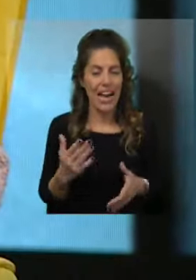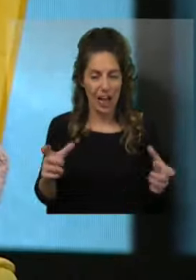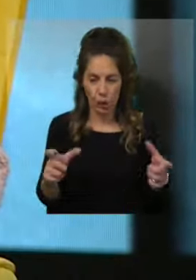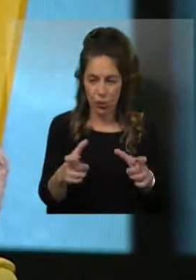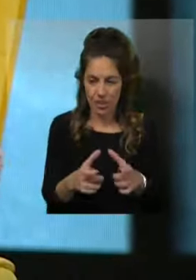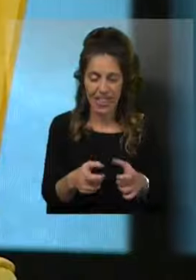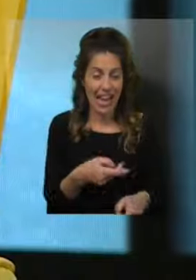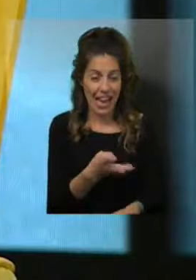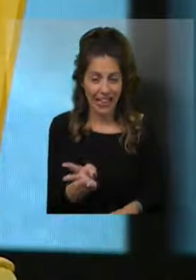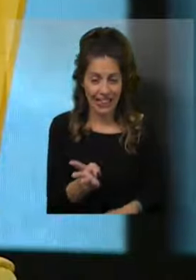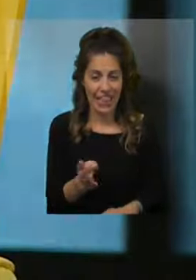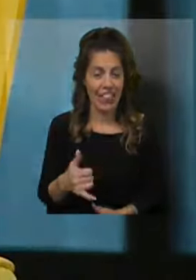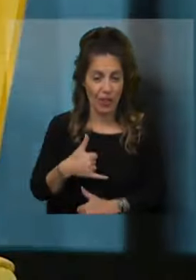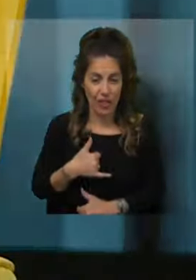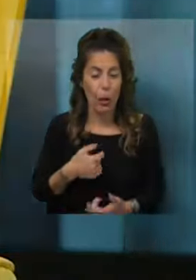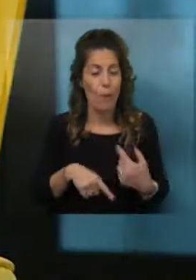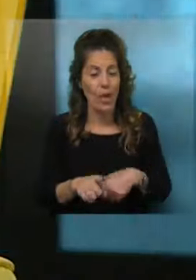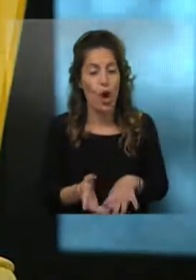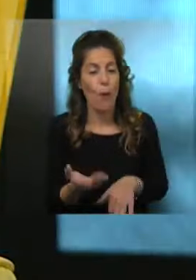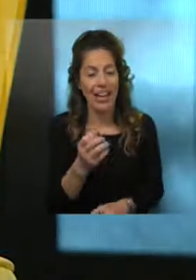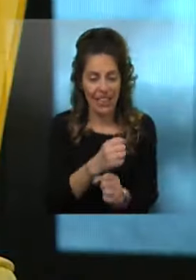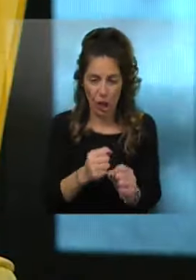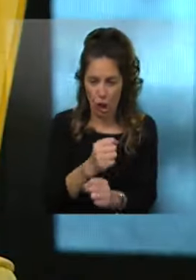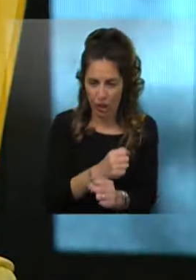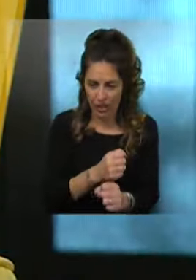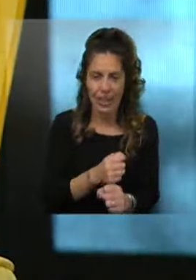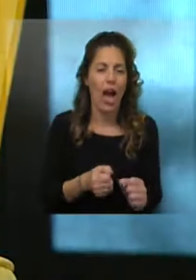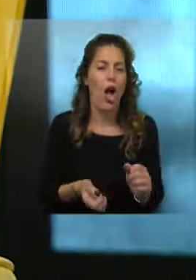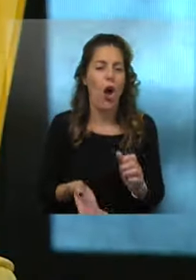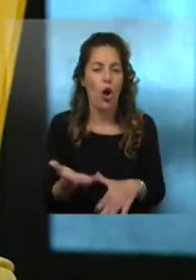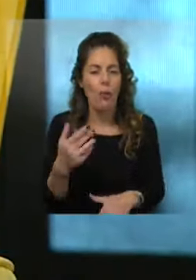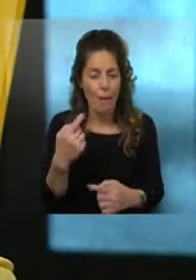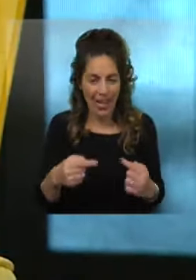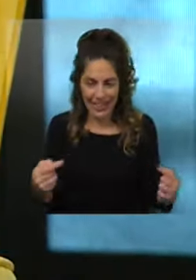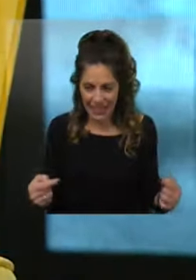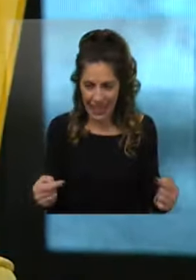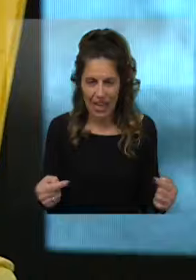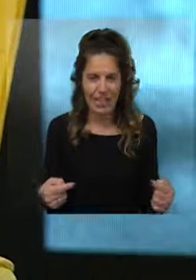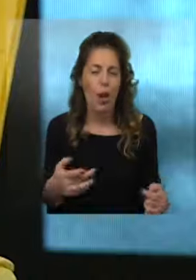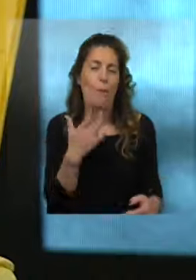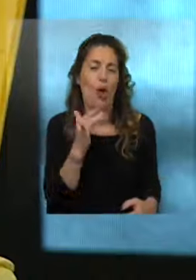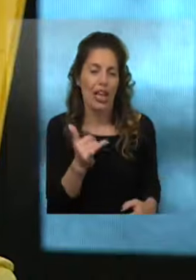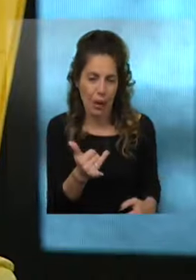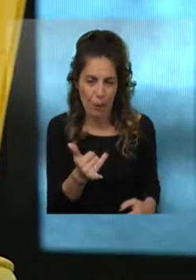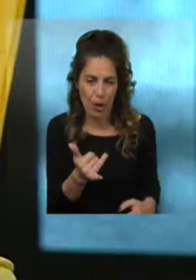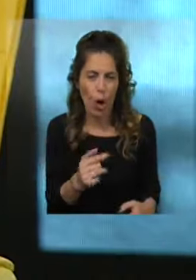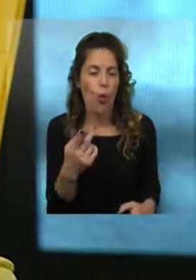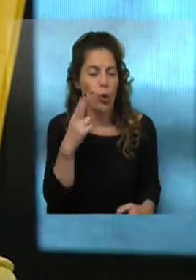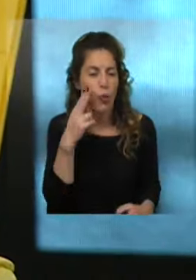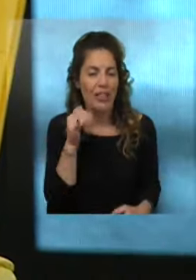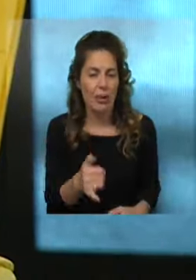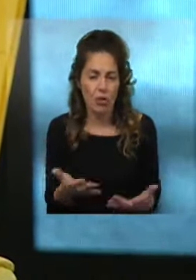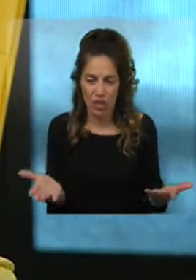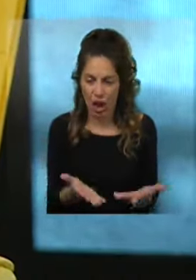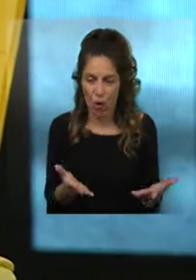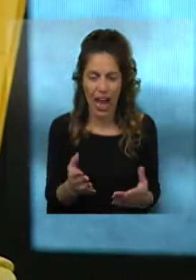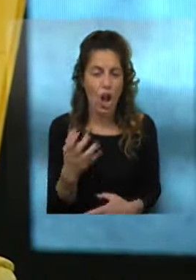la cantidad de efectivos pero con más tecnología con más materiales por ejemplo uno de los problemas que tenemos Ahora